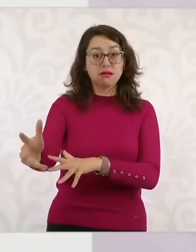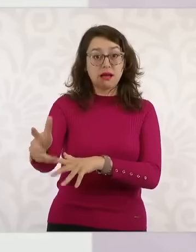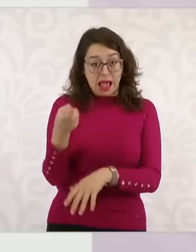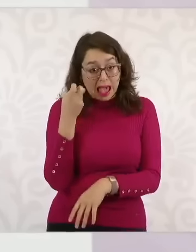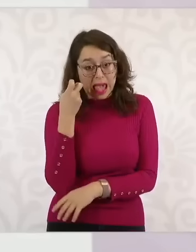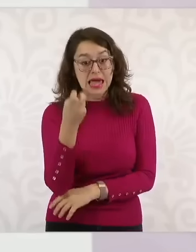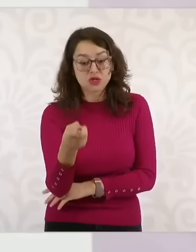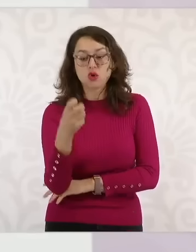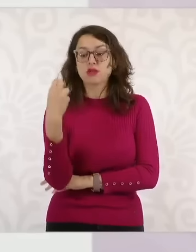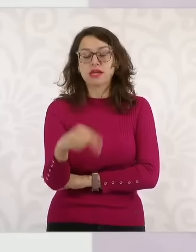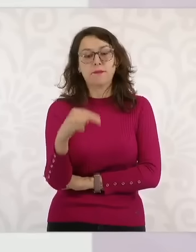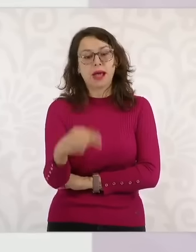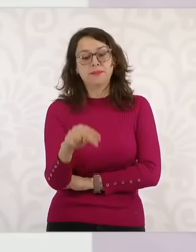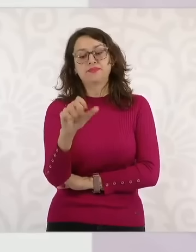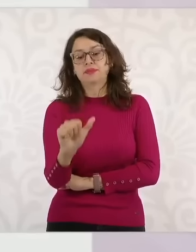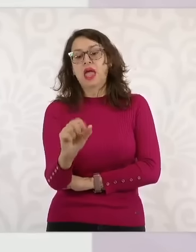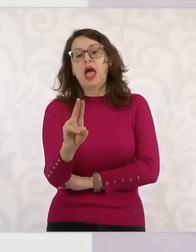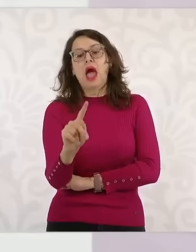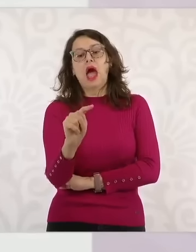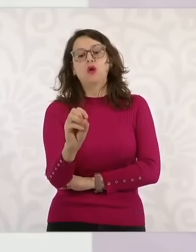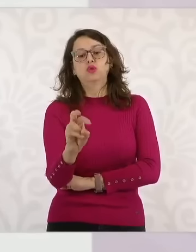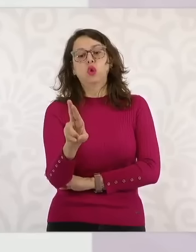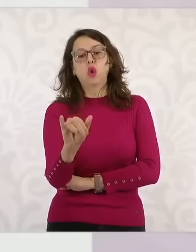Entonces, ellos creen que por repetir,